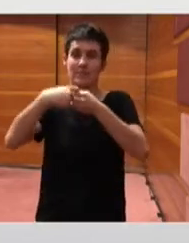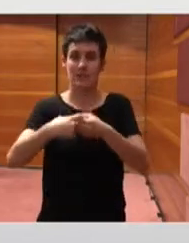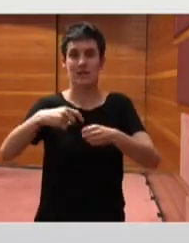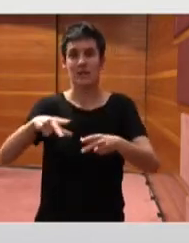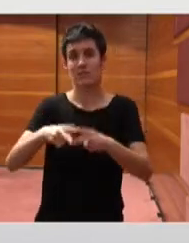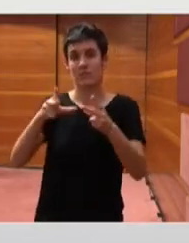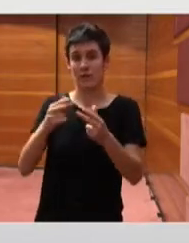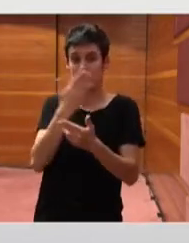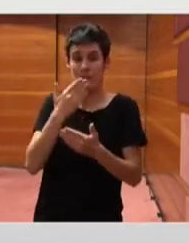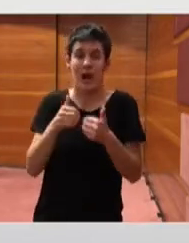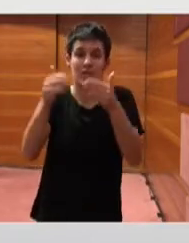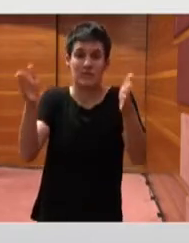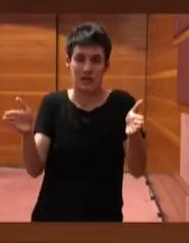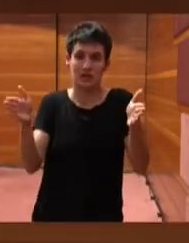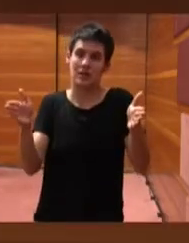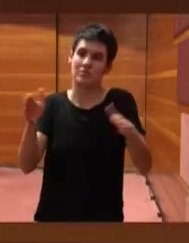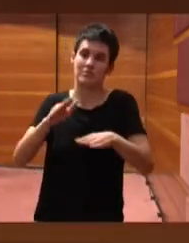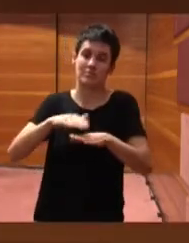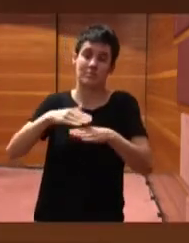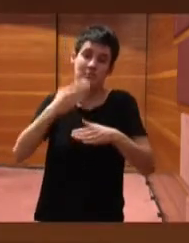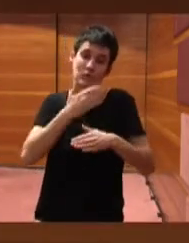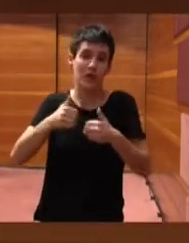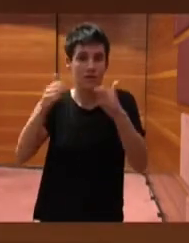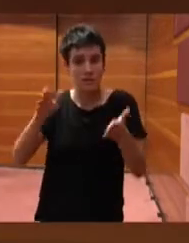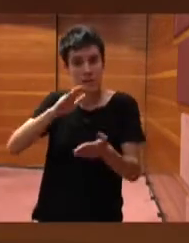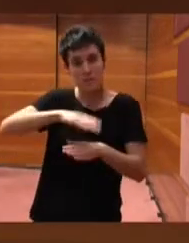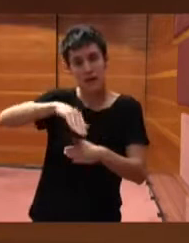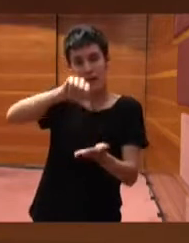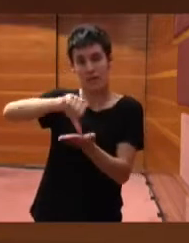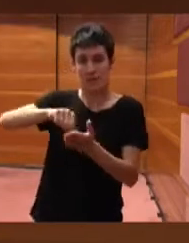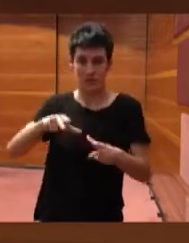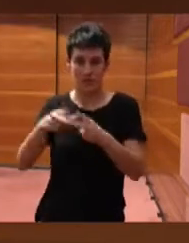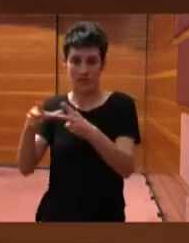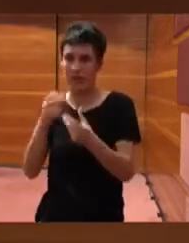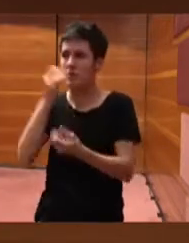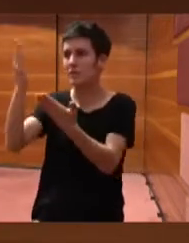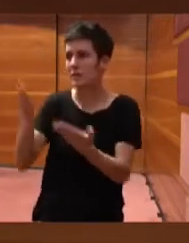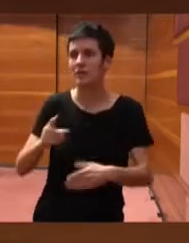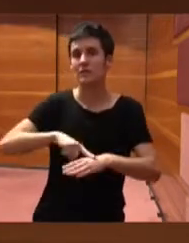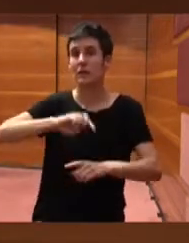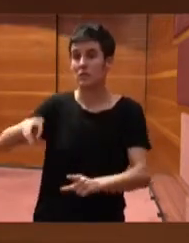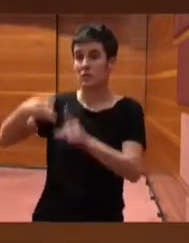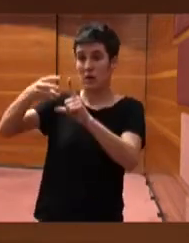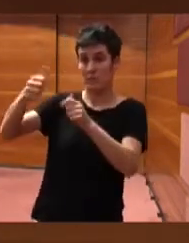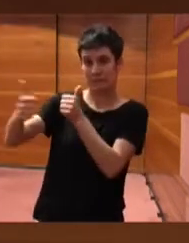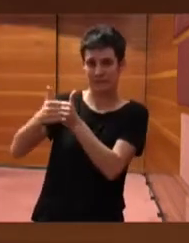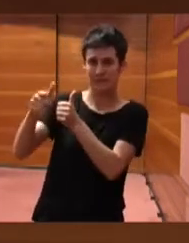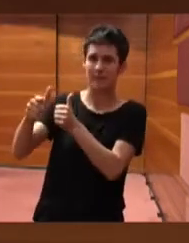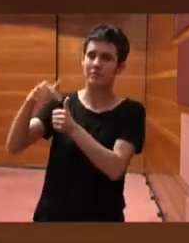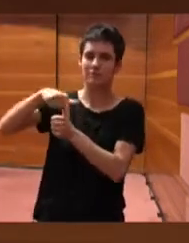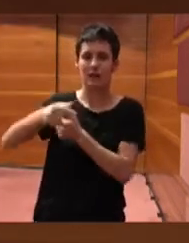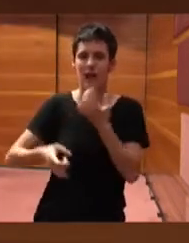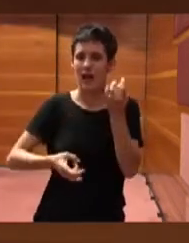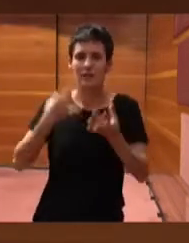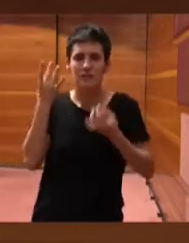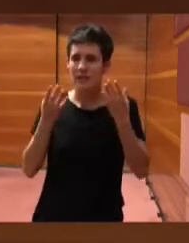Eskola Irekia, la Escuela Abierta de la Ciudadanía. Ongi etorriak ere, internautak. Ekitaldi hau, streamingen